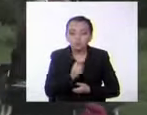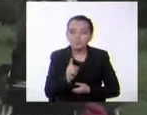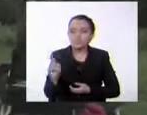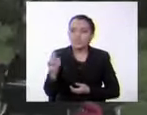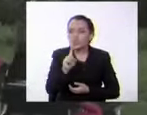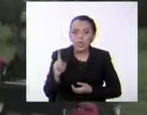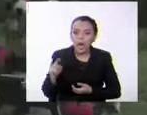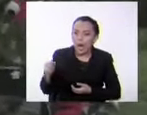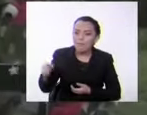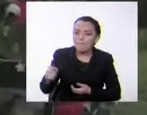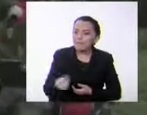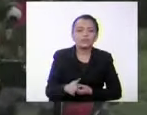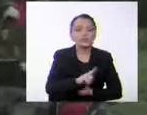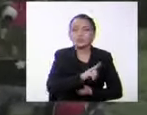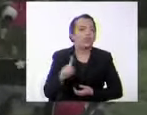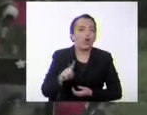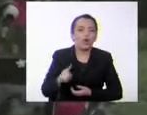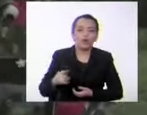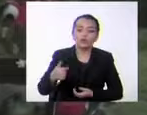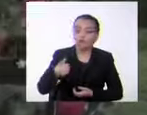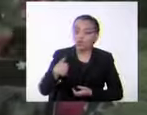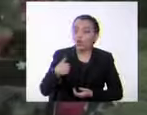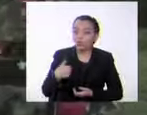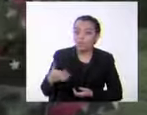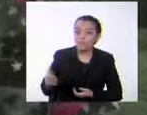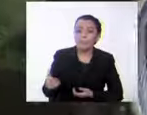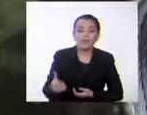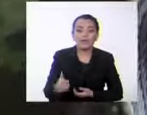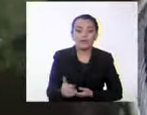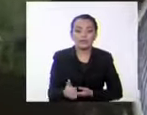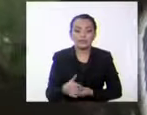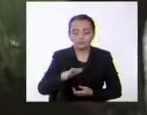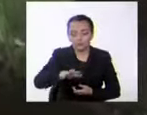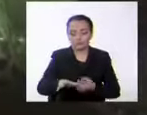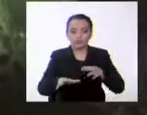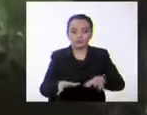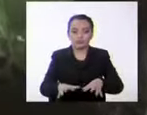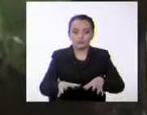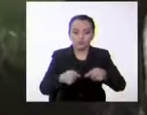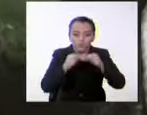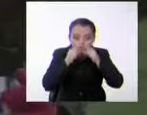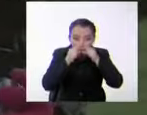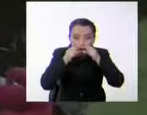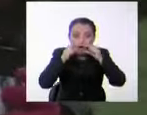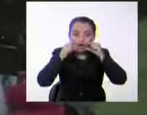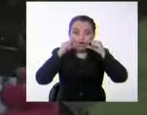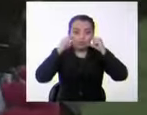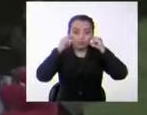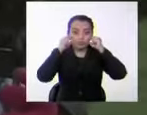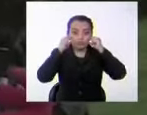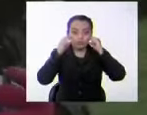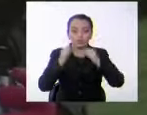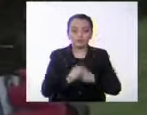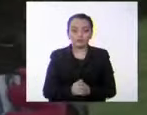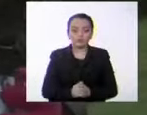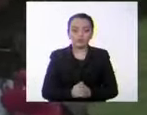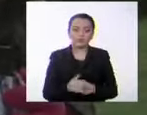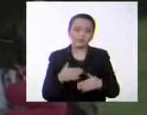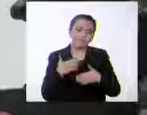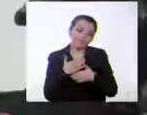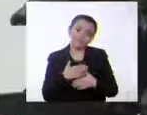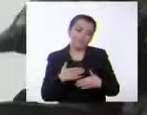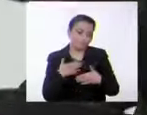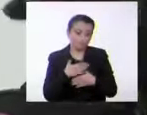Que ahora parece otra cosa, con patas largas y una boca grande. Lo siento, señor Max,